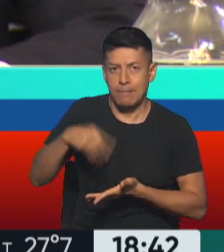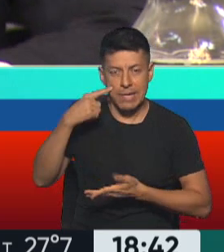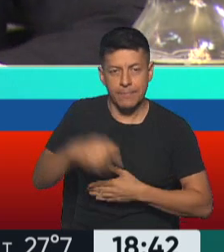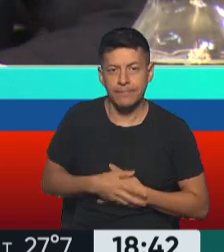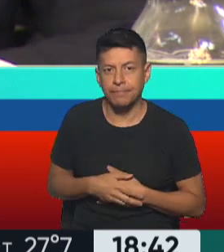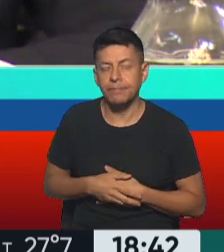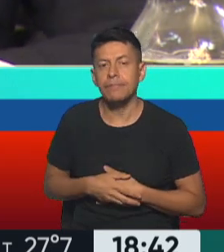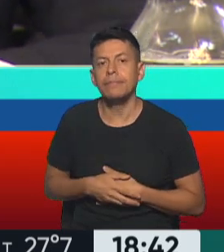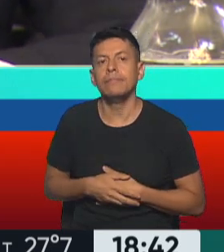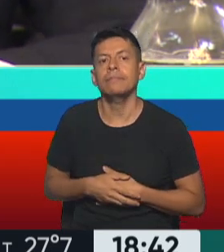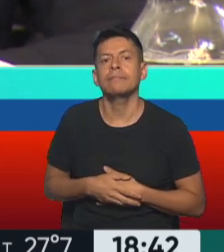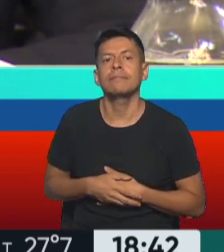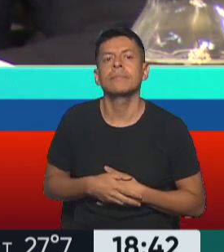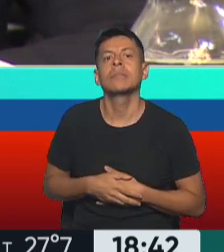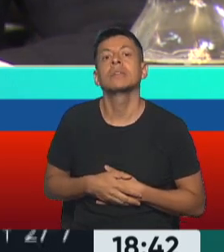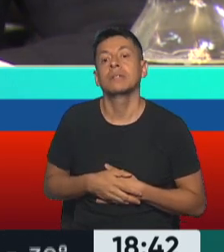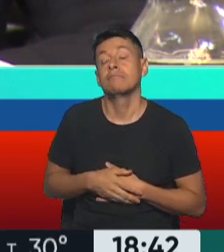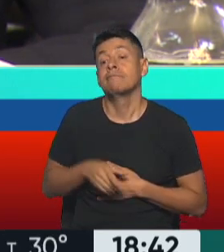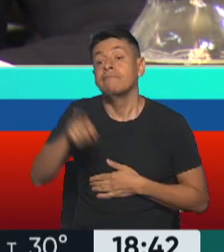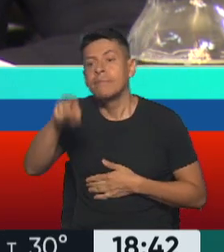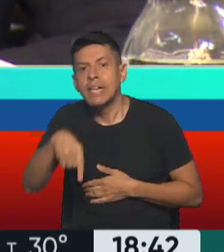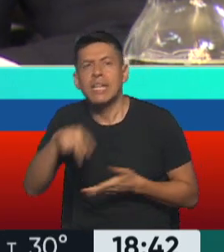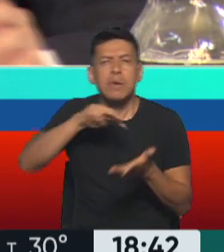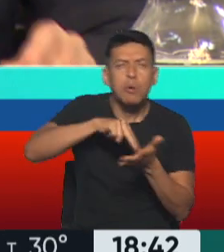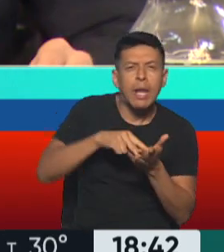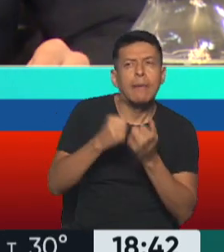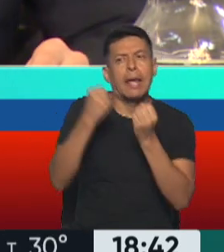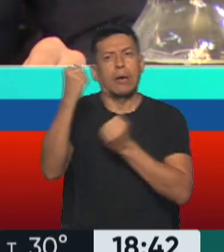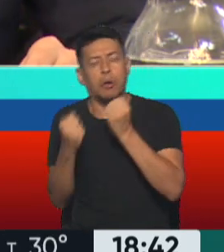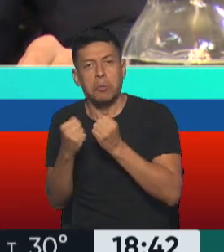las condiciones, o mejor dicho, las consecuencias económicas y